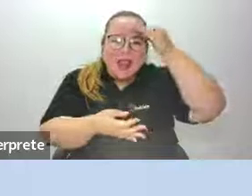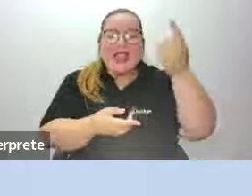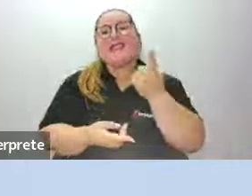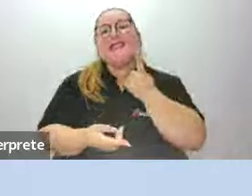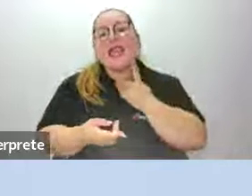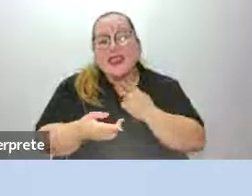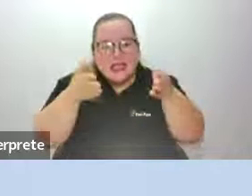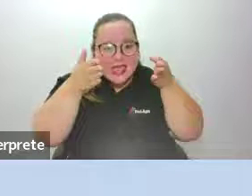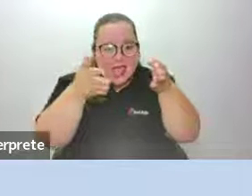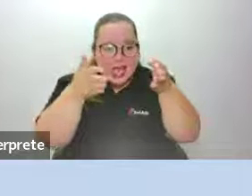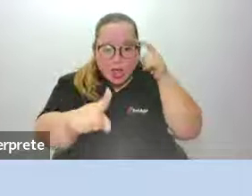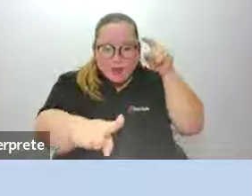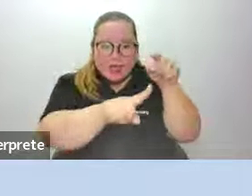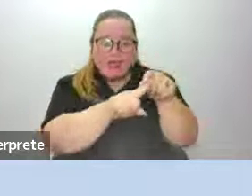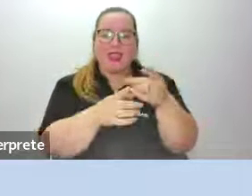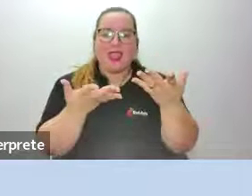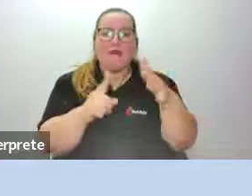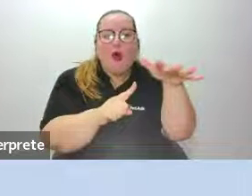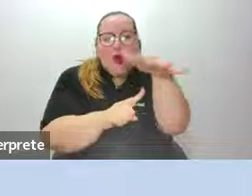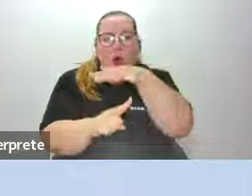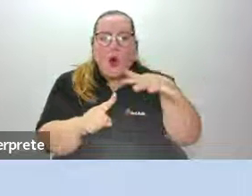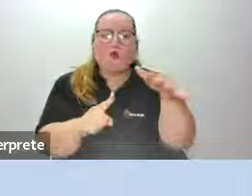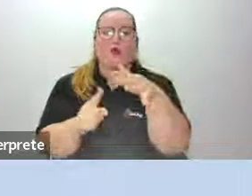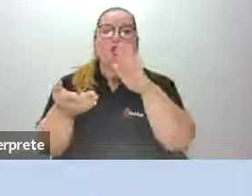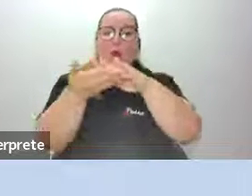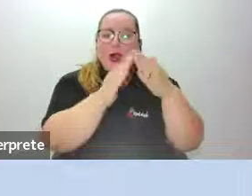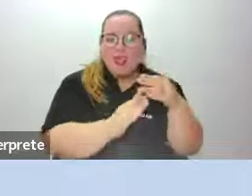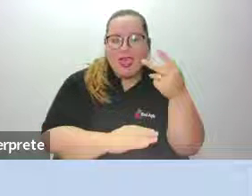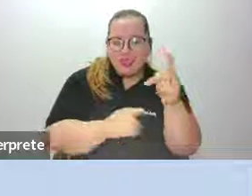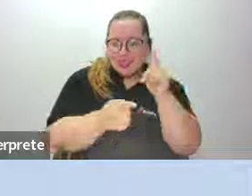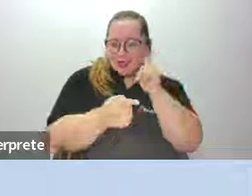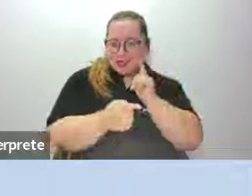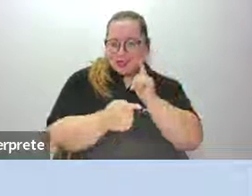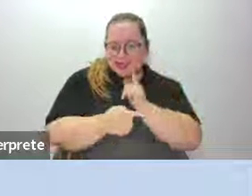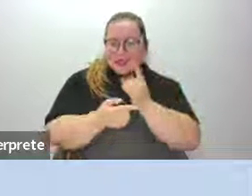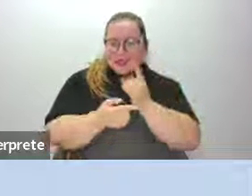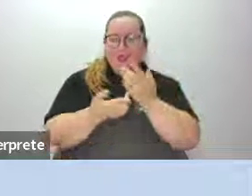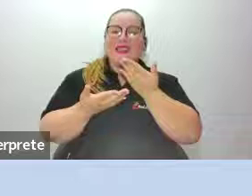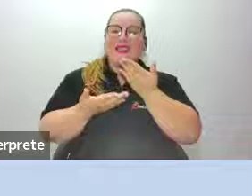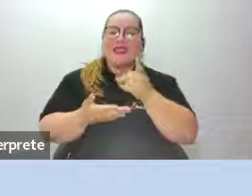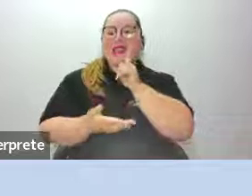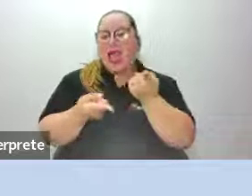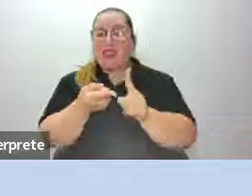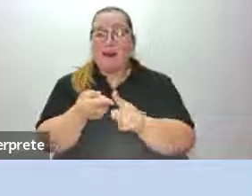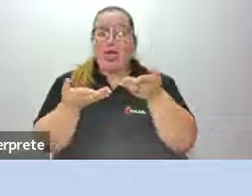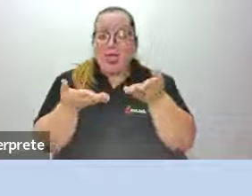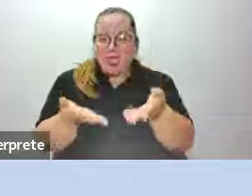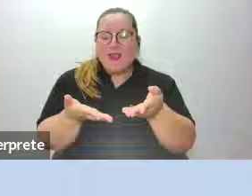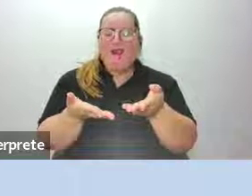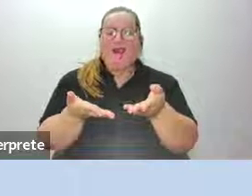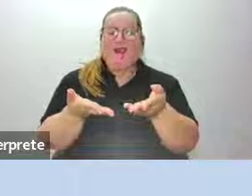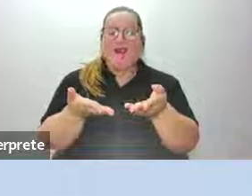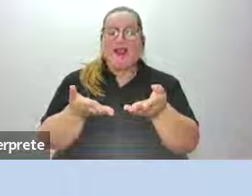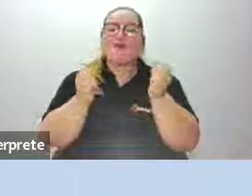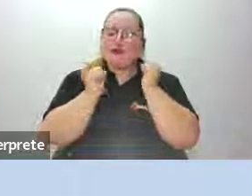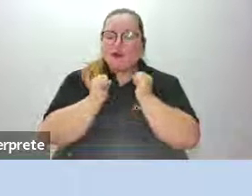sus objetivos comunes como comunidad. Y tienen además a su favor, ¿no es cierto?, la